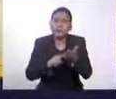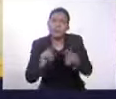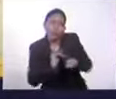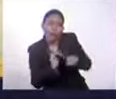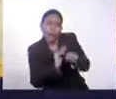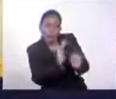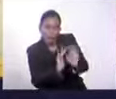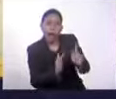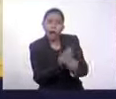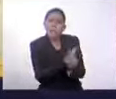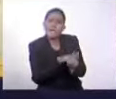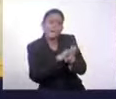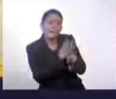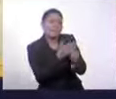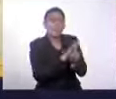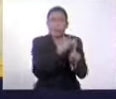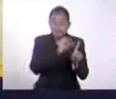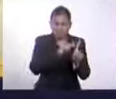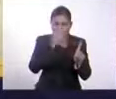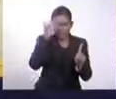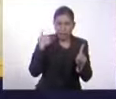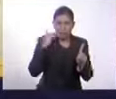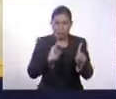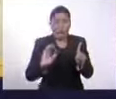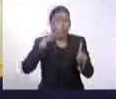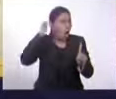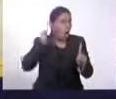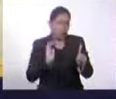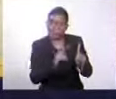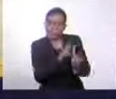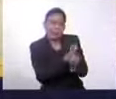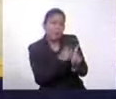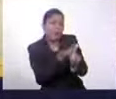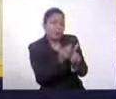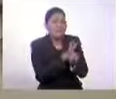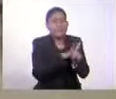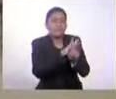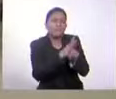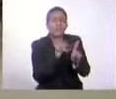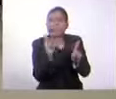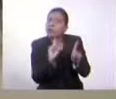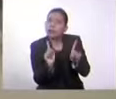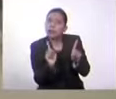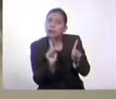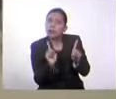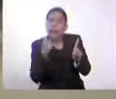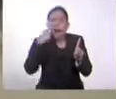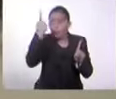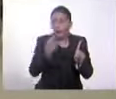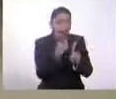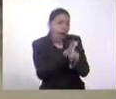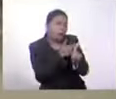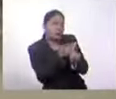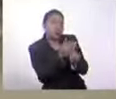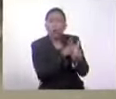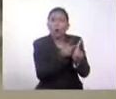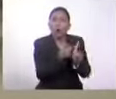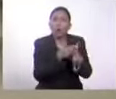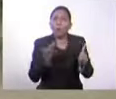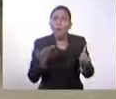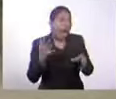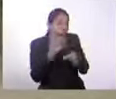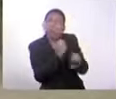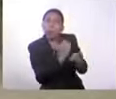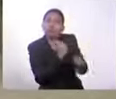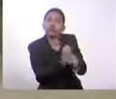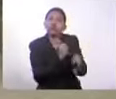de alguna manera alguien podría estar generando un tipo de de acoso, de abuso, es importante saber que